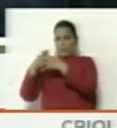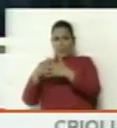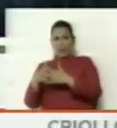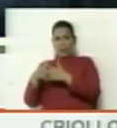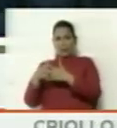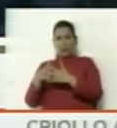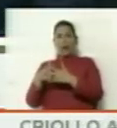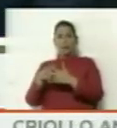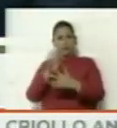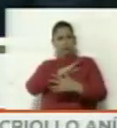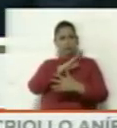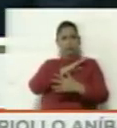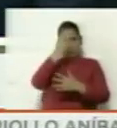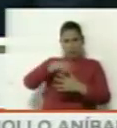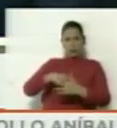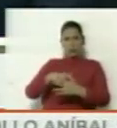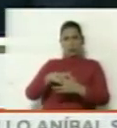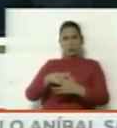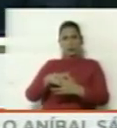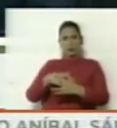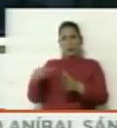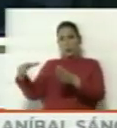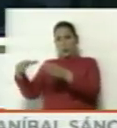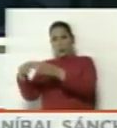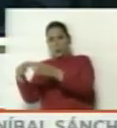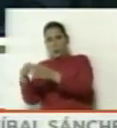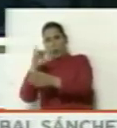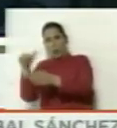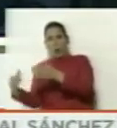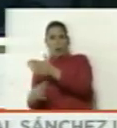personales pertenecientes a la camarilla de Juan Guaidó.